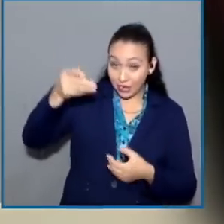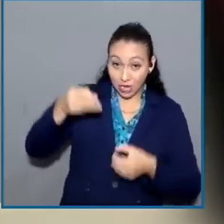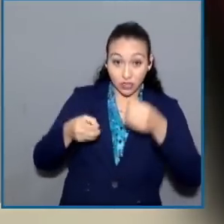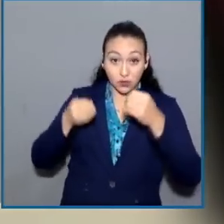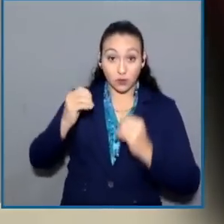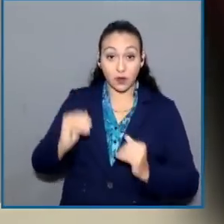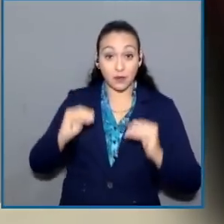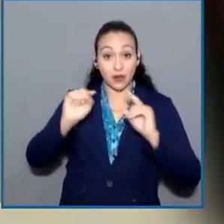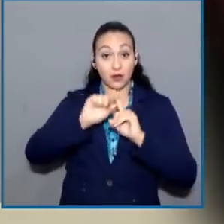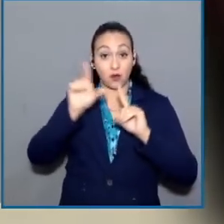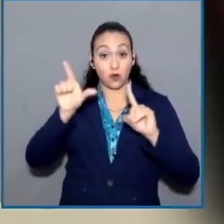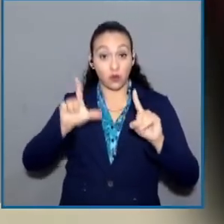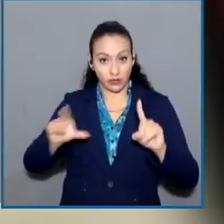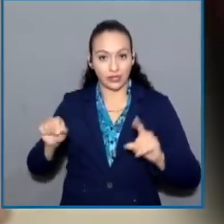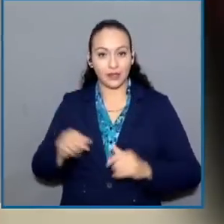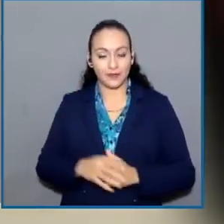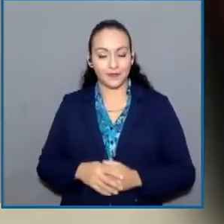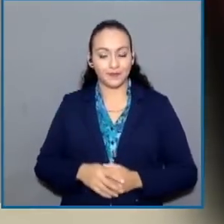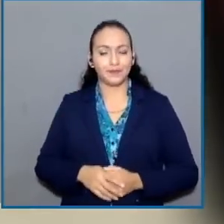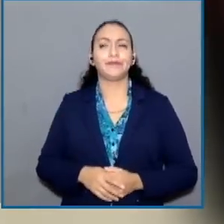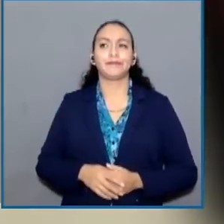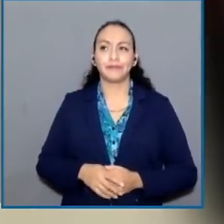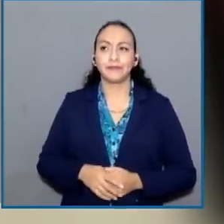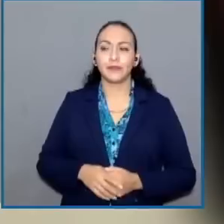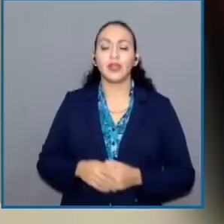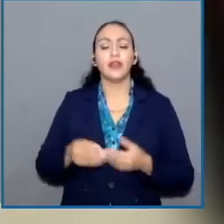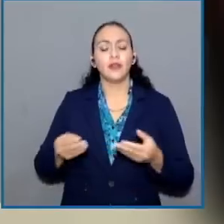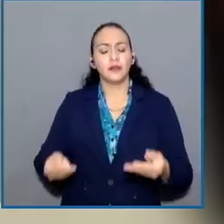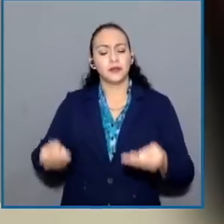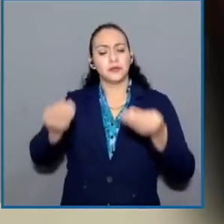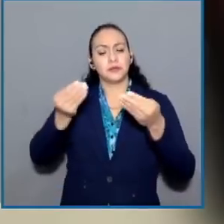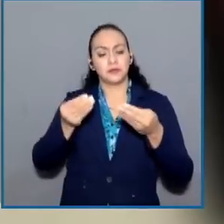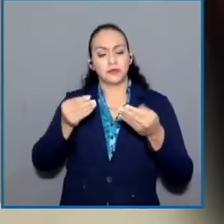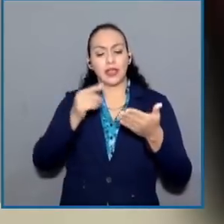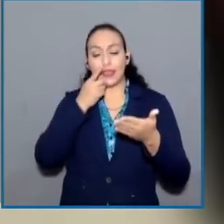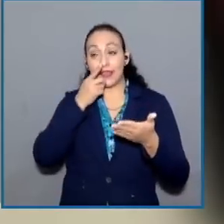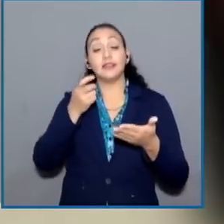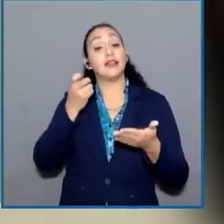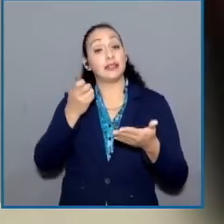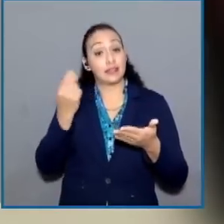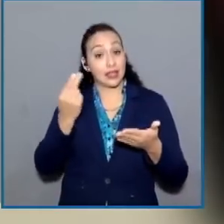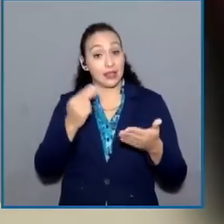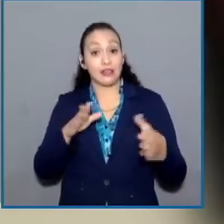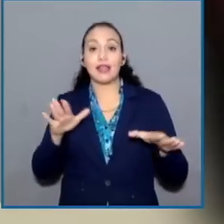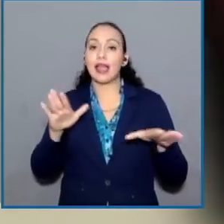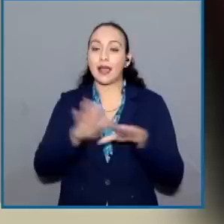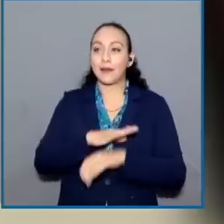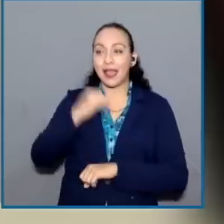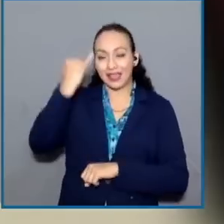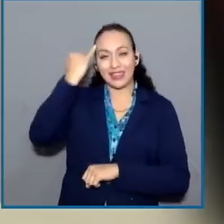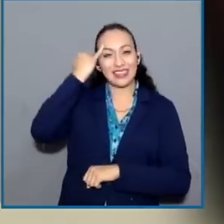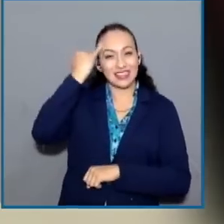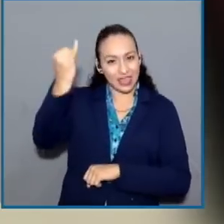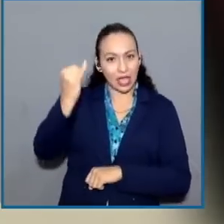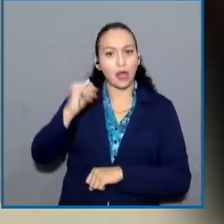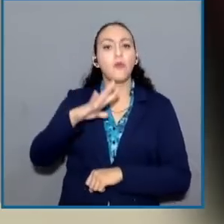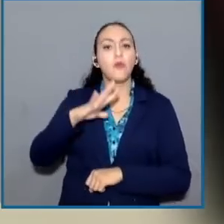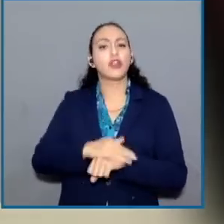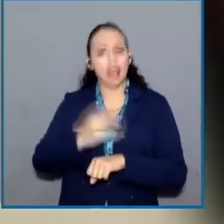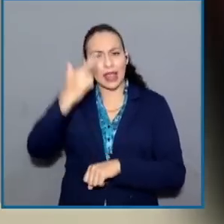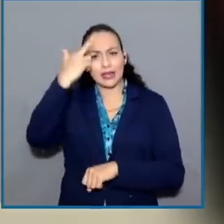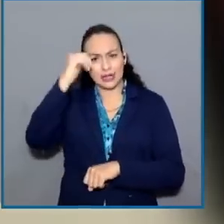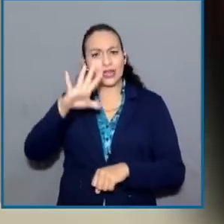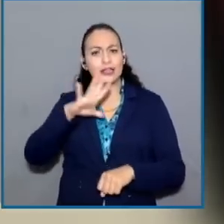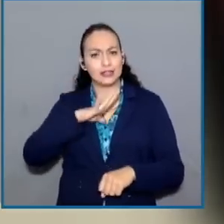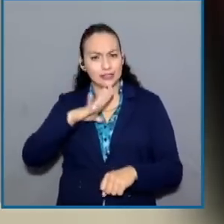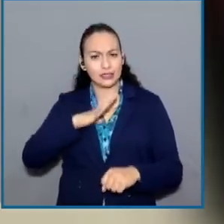llevaría a un cambio de criterio y una nueva argumentación en torno a estos